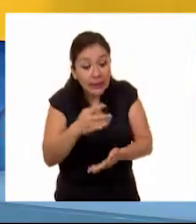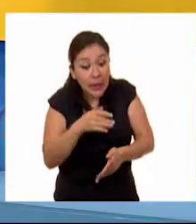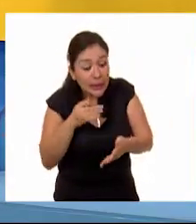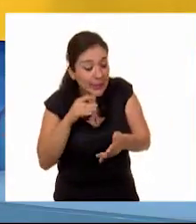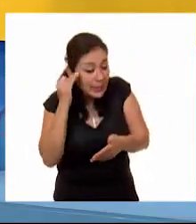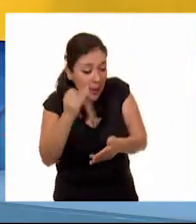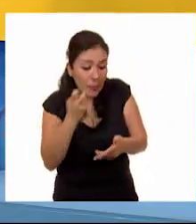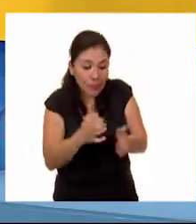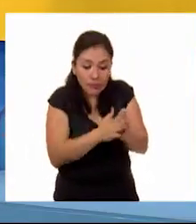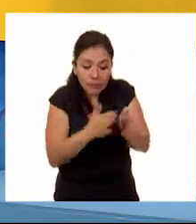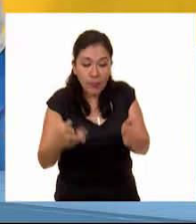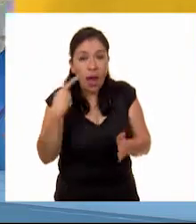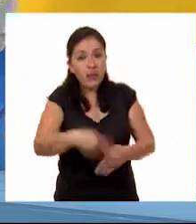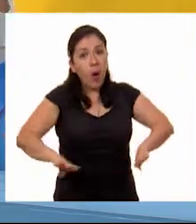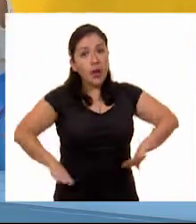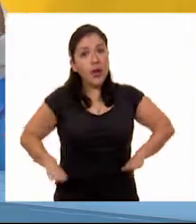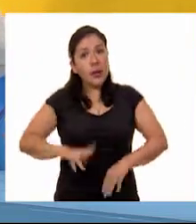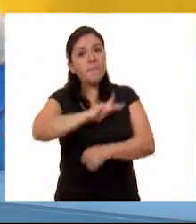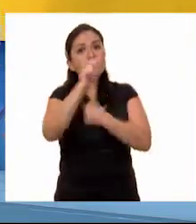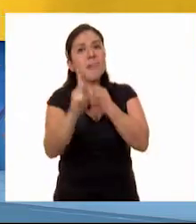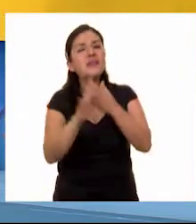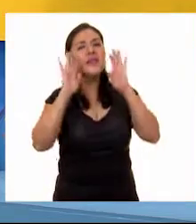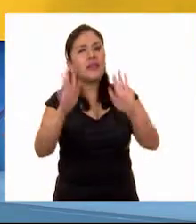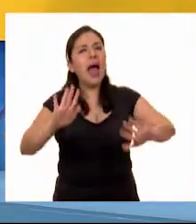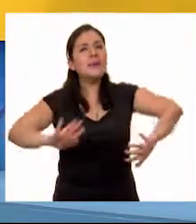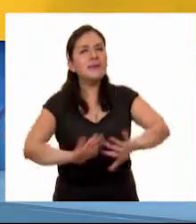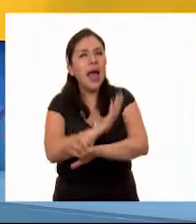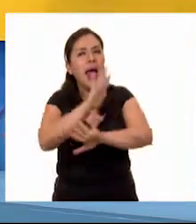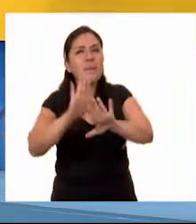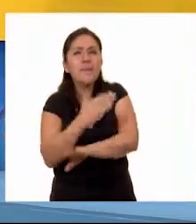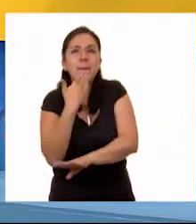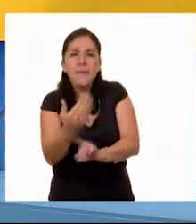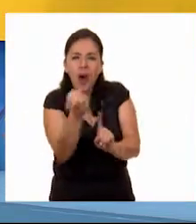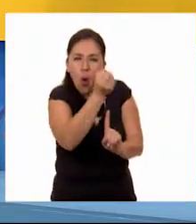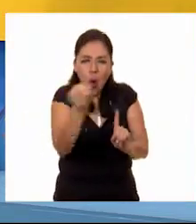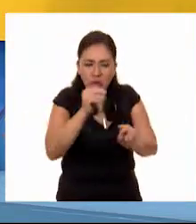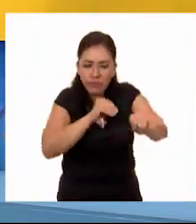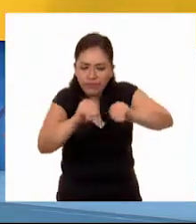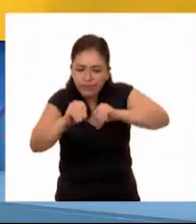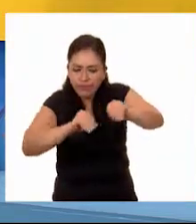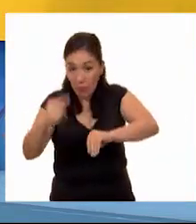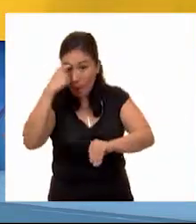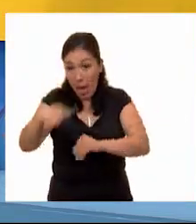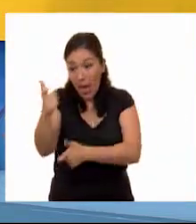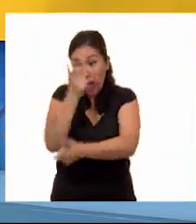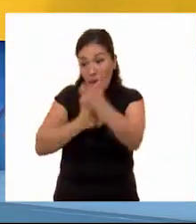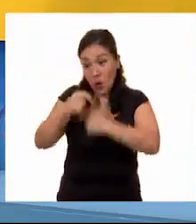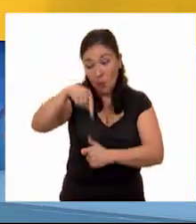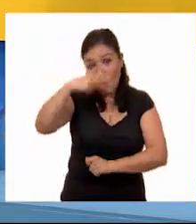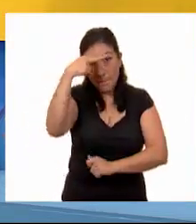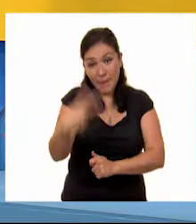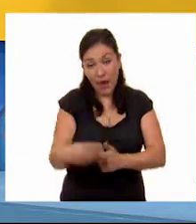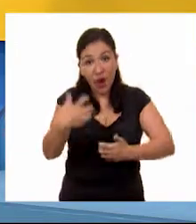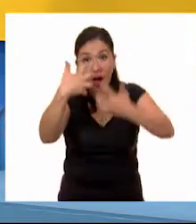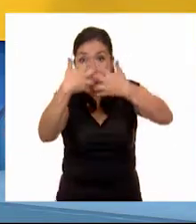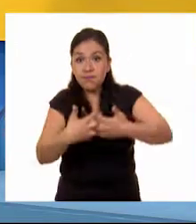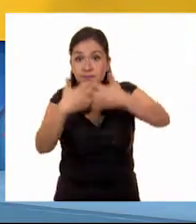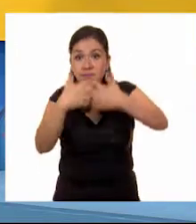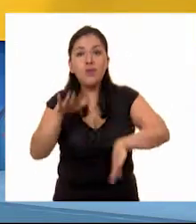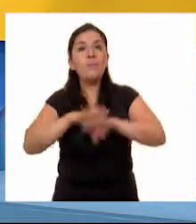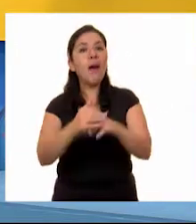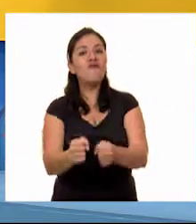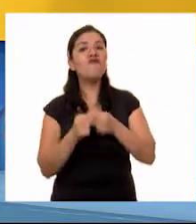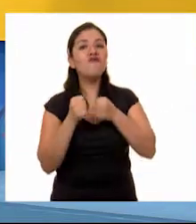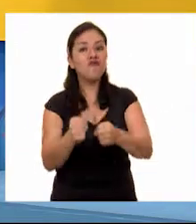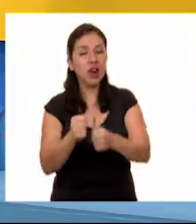las condiciones en nuestro país fueron acomodándose para que la economía industrial de México se consolidara. Primero que